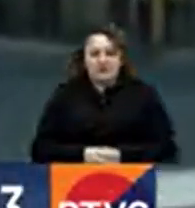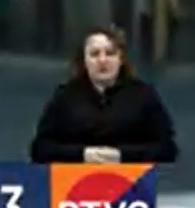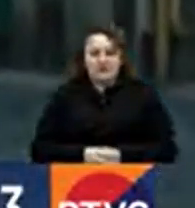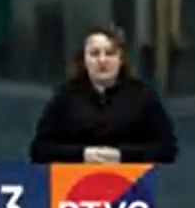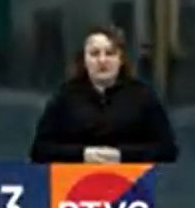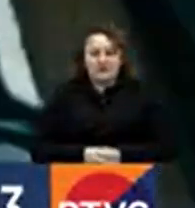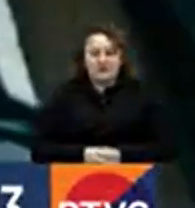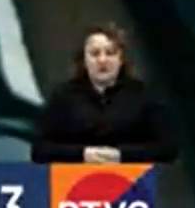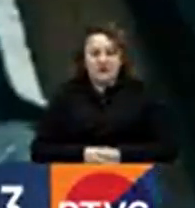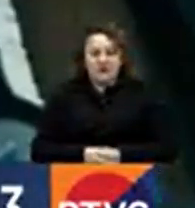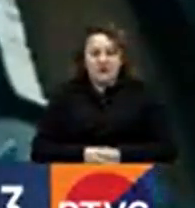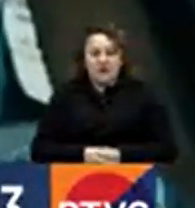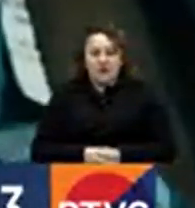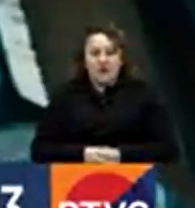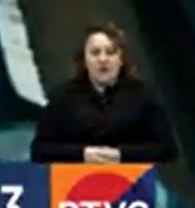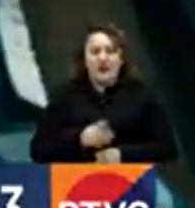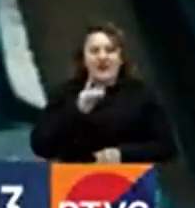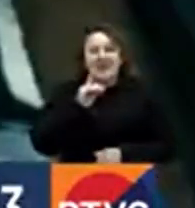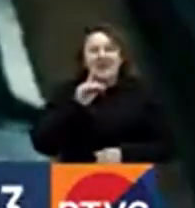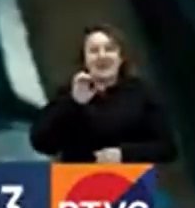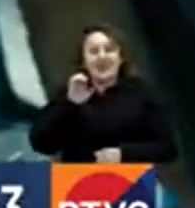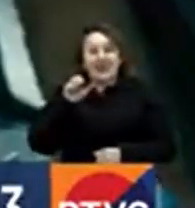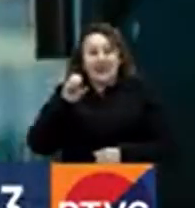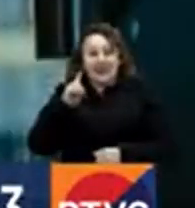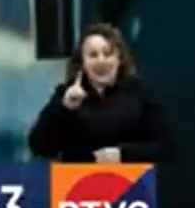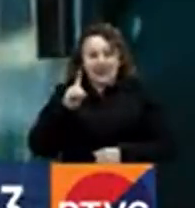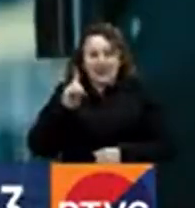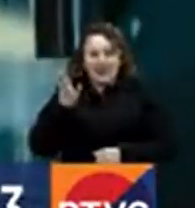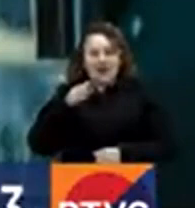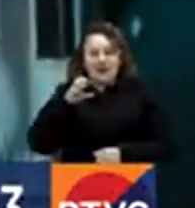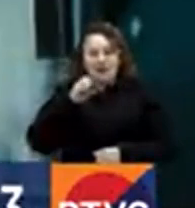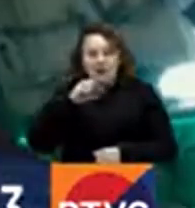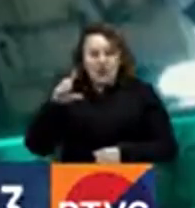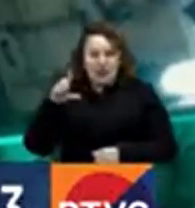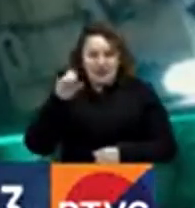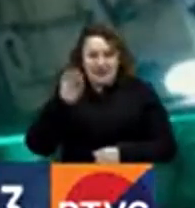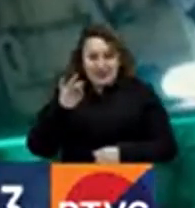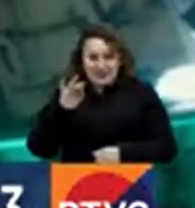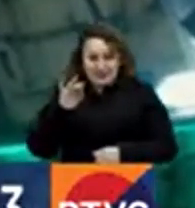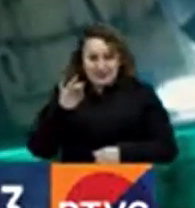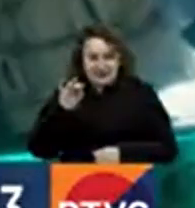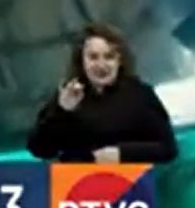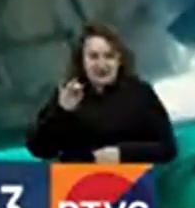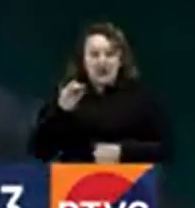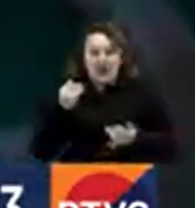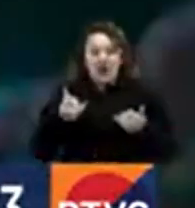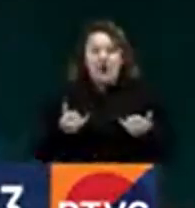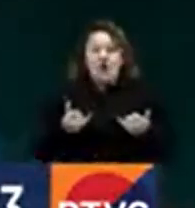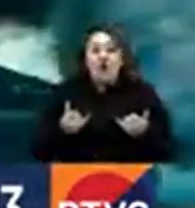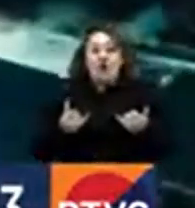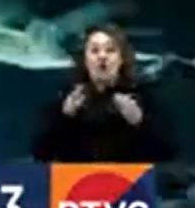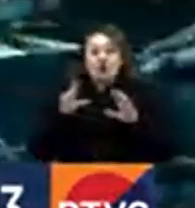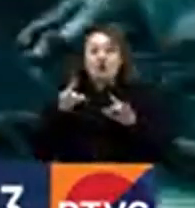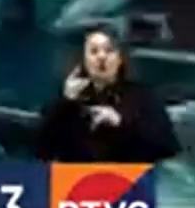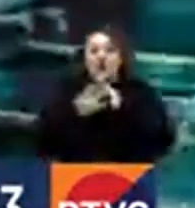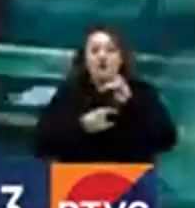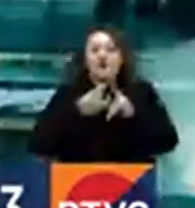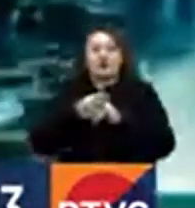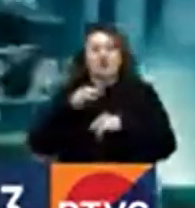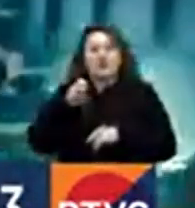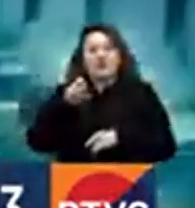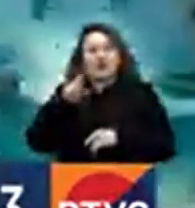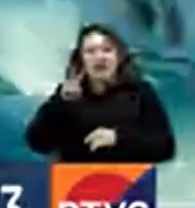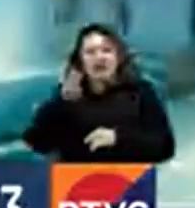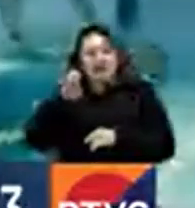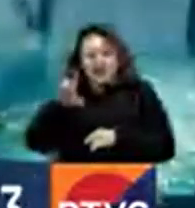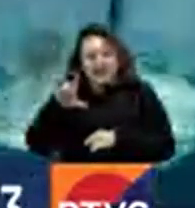Es el caso de Deadpool 3, que cuenta con la dirección de Sean Levy. En esta oportunidad hará parte del universo de Marvel y contará